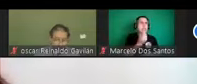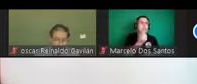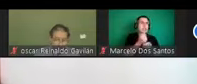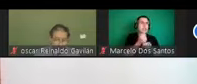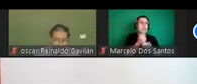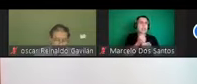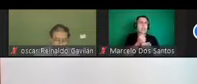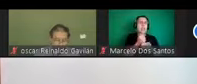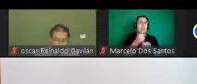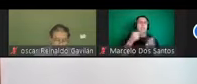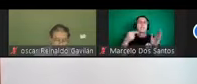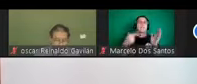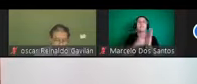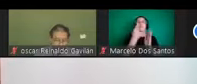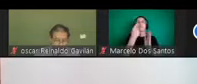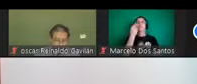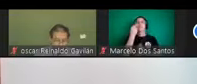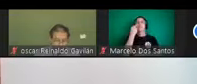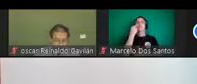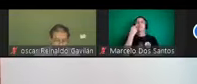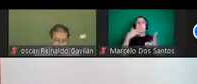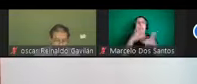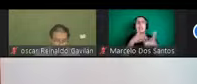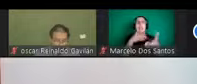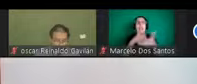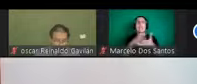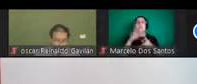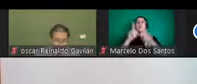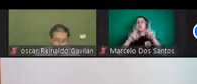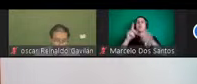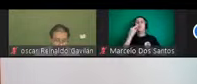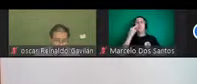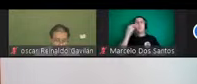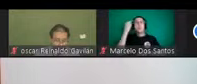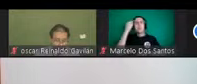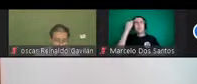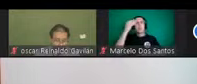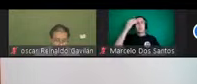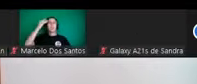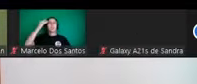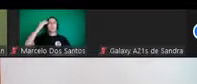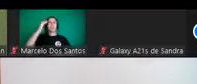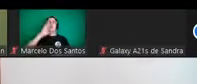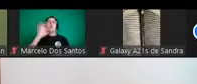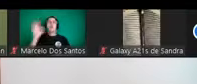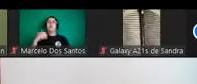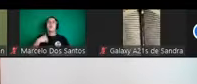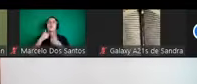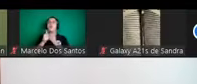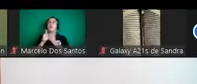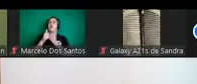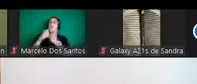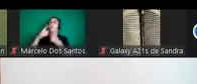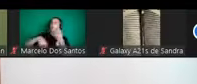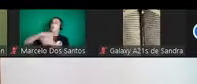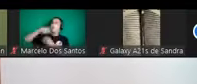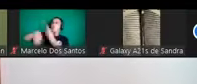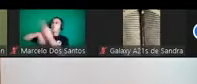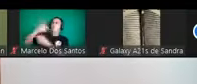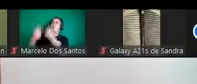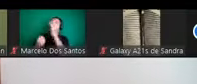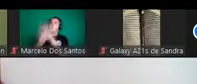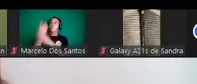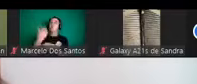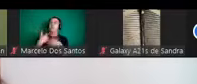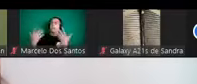su tarea, en a lo mejor ya cambió el entorno, cambiaron los compañeros, hubo cambio, algunos siguen